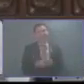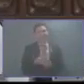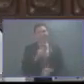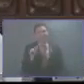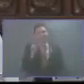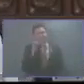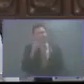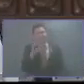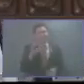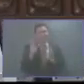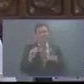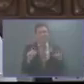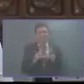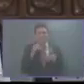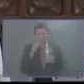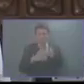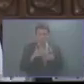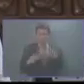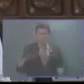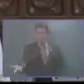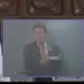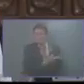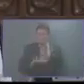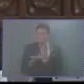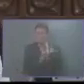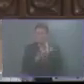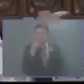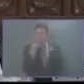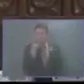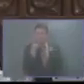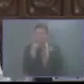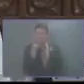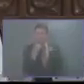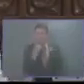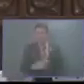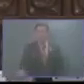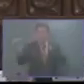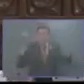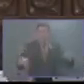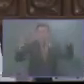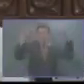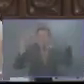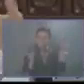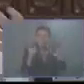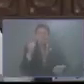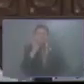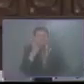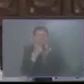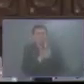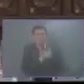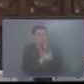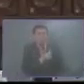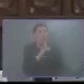derechos humanos. Nosotros tenemos que velar y sobre todo responderle